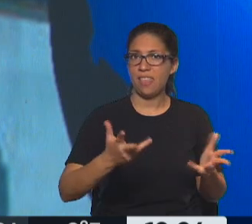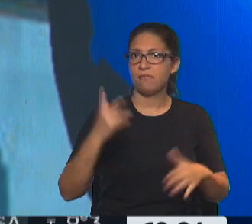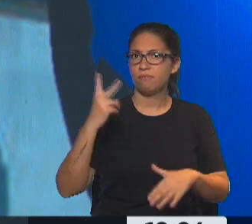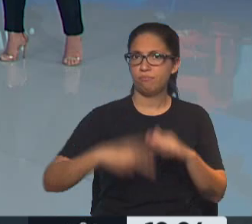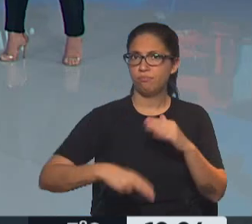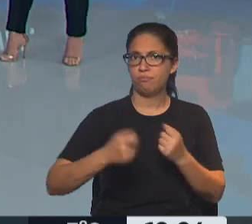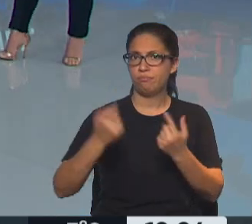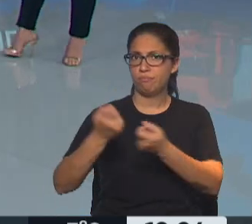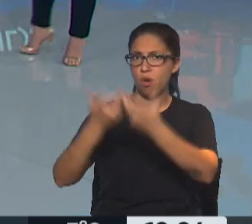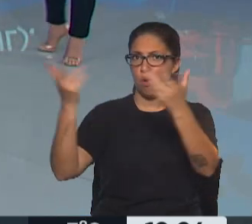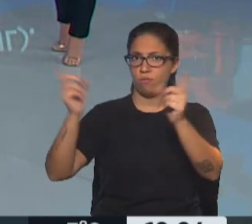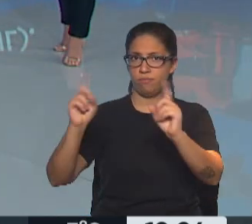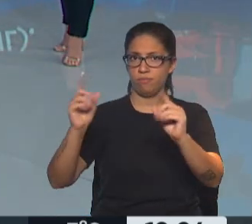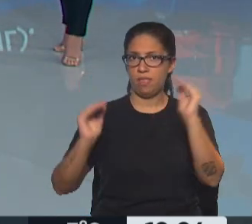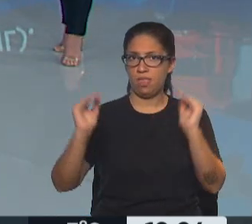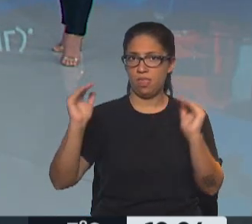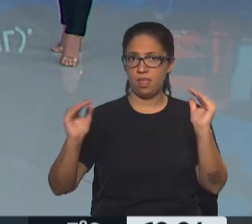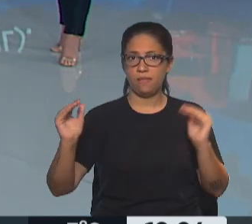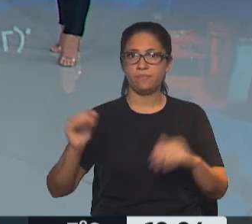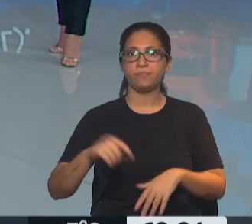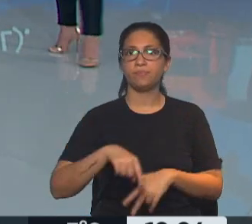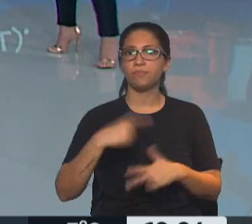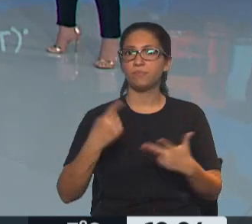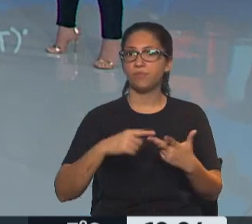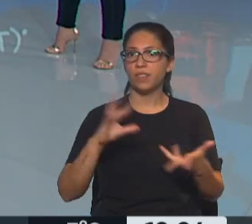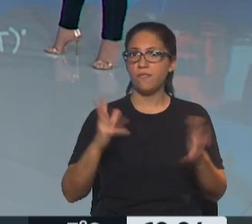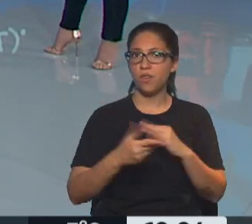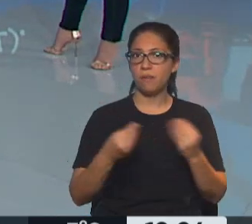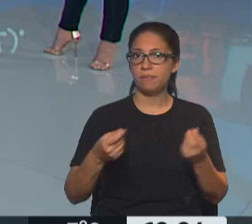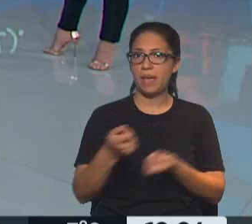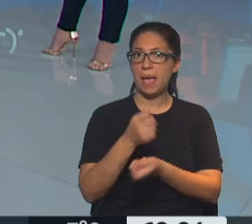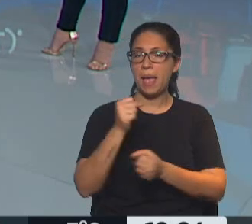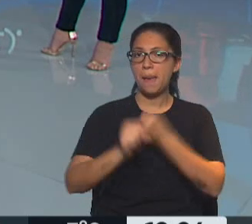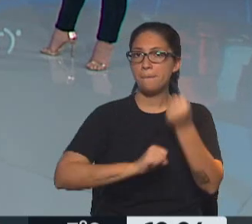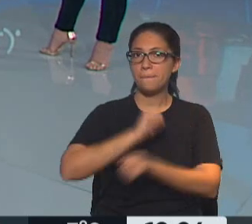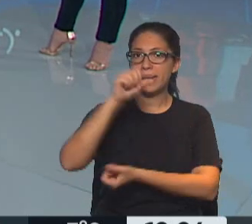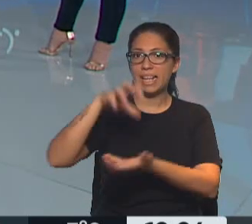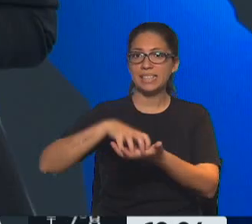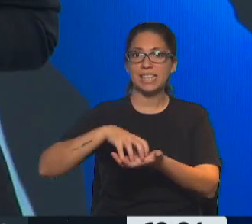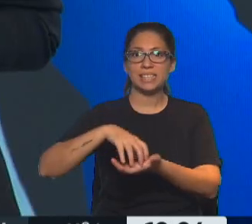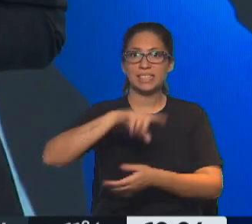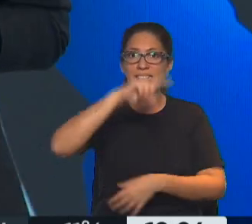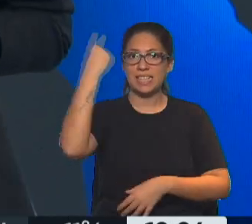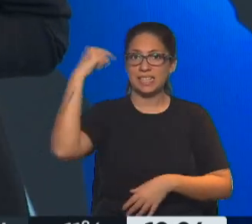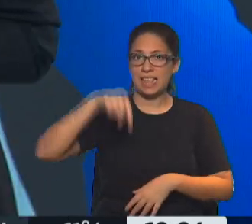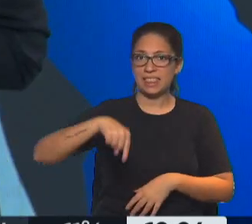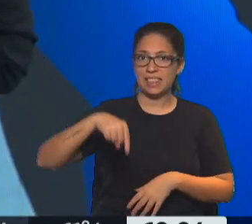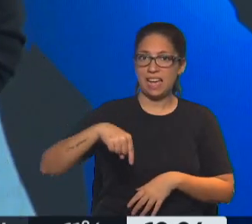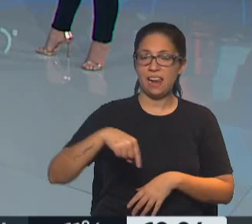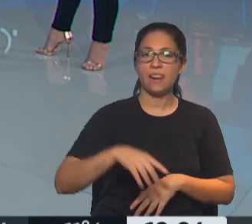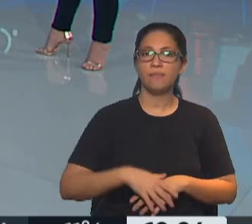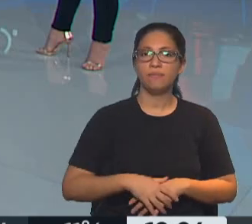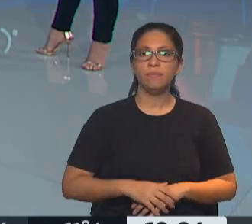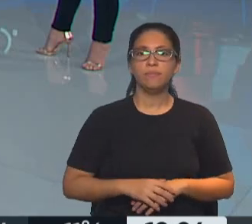testigo. Hay otra mirada también, o hay otra manera, que son las empresas de propiedad estatal. Y hay casos, digo, Codelco, el cobre en